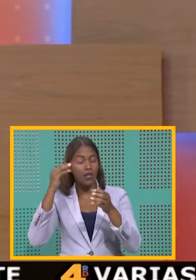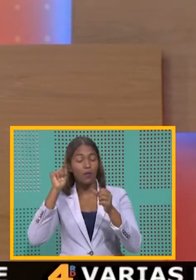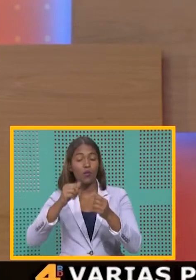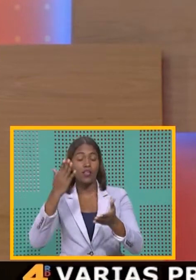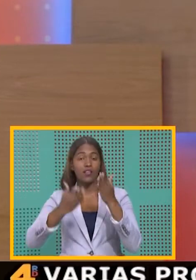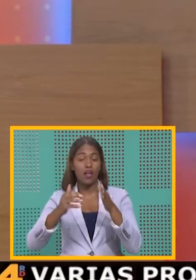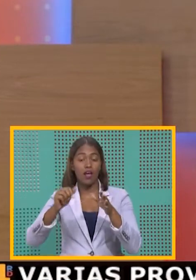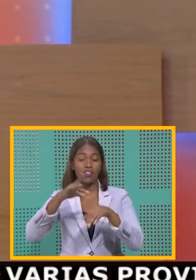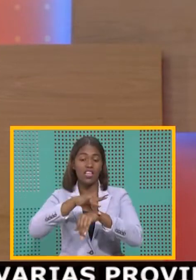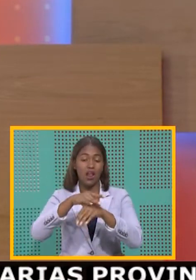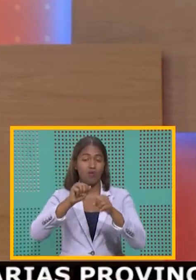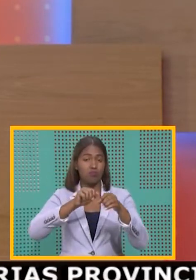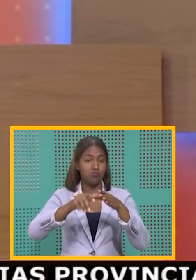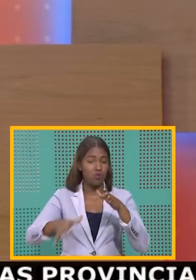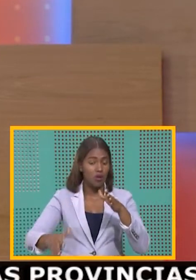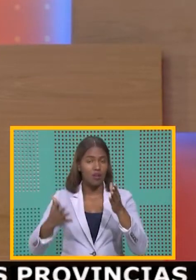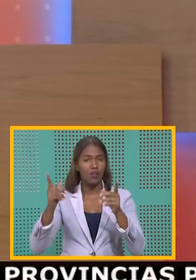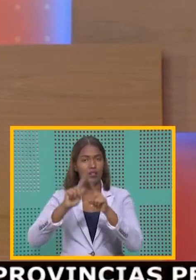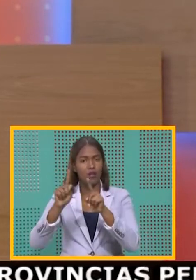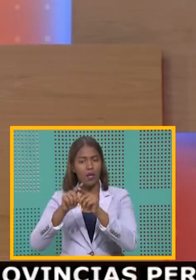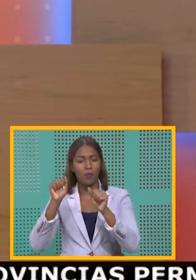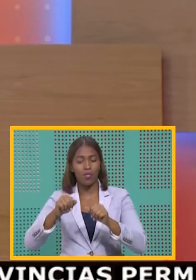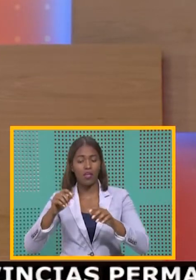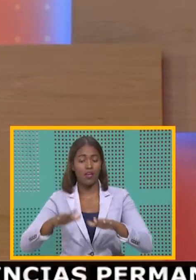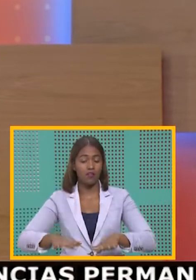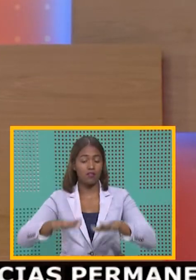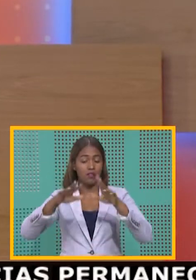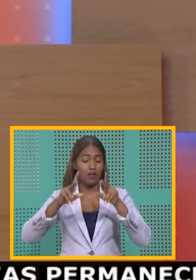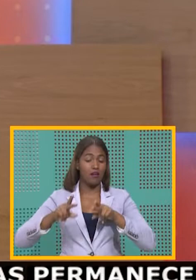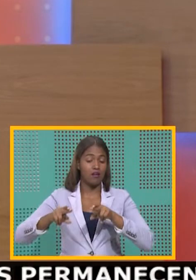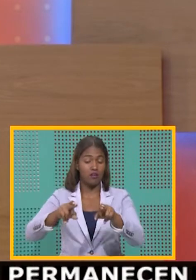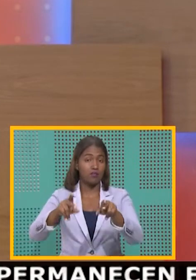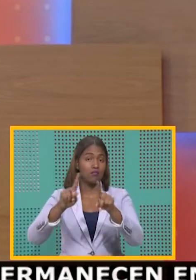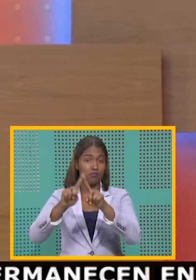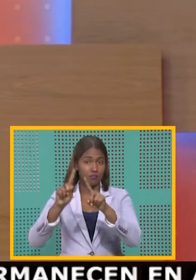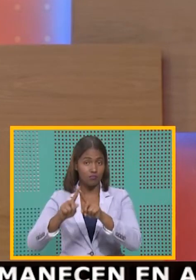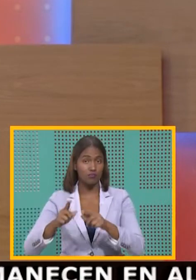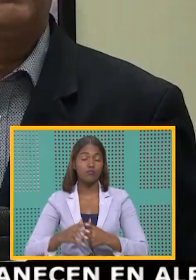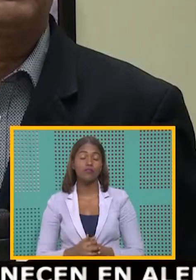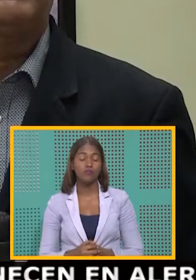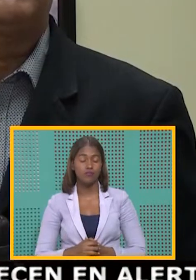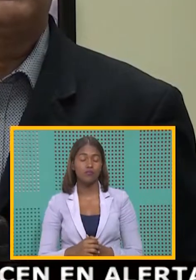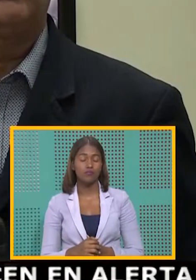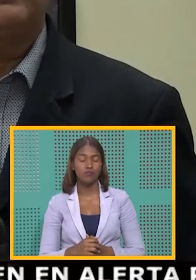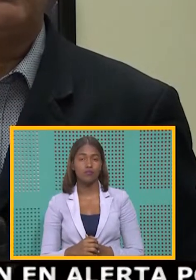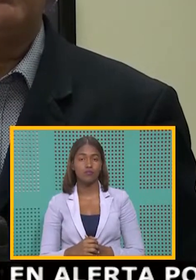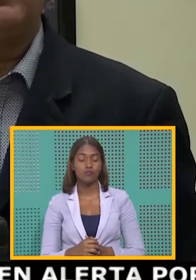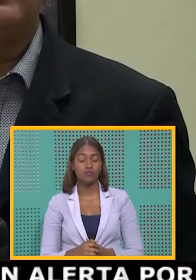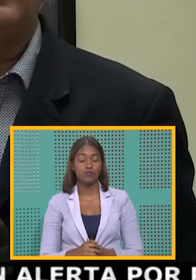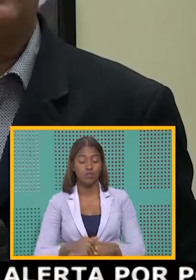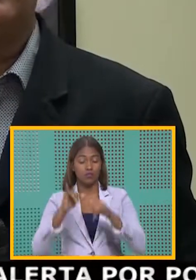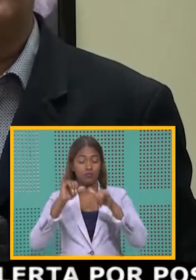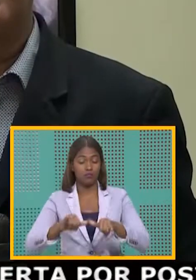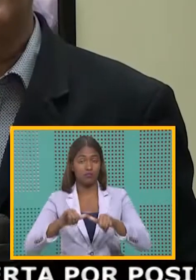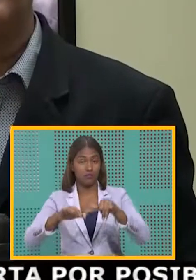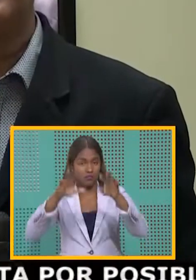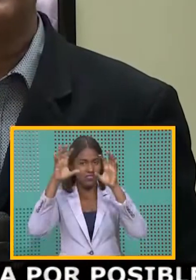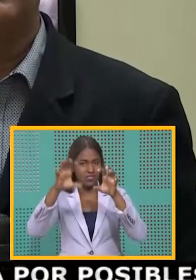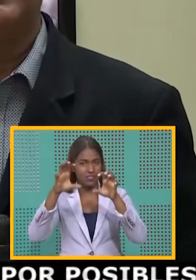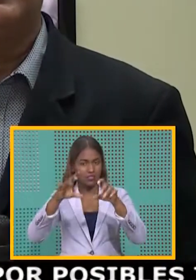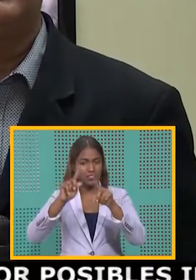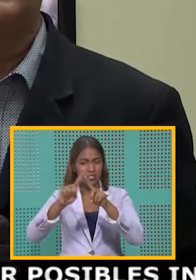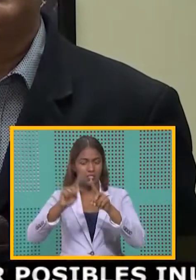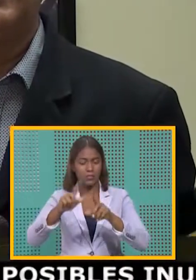deslizamiento de tierra, así como también desbordamiento de ríos, arroyos y cañadas. Persiste una vaguada en